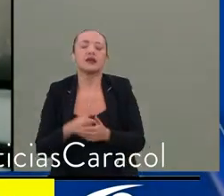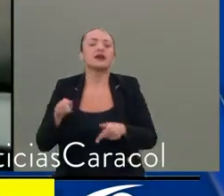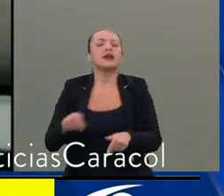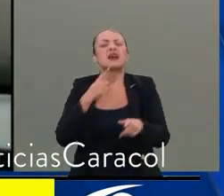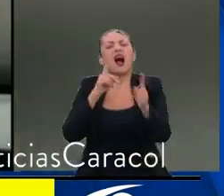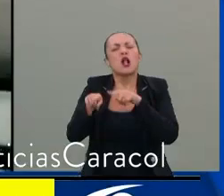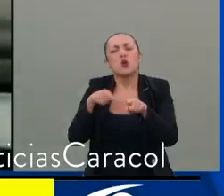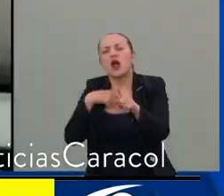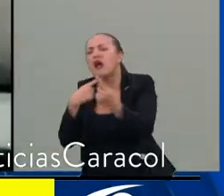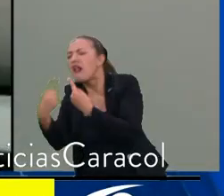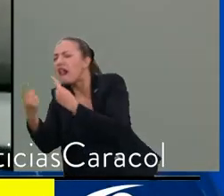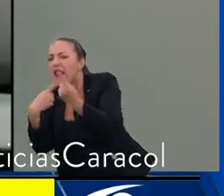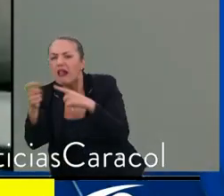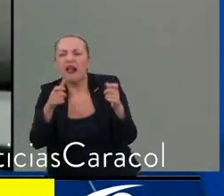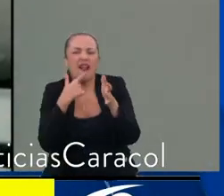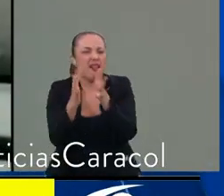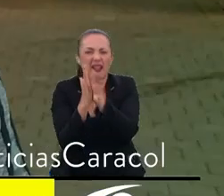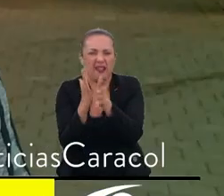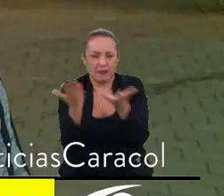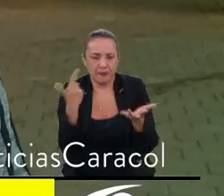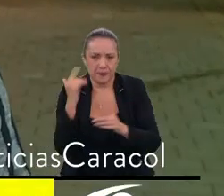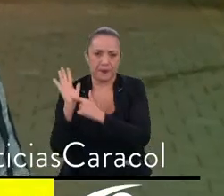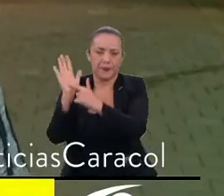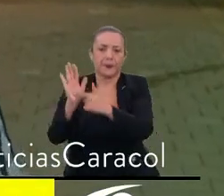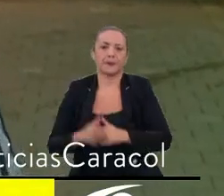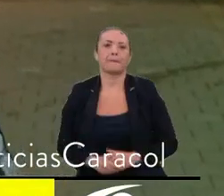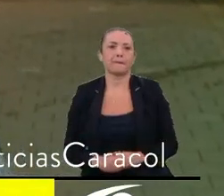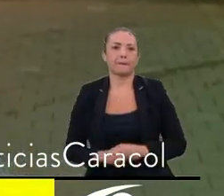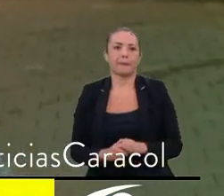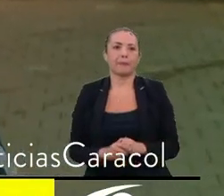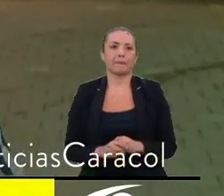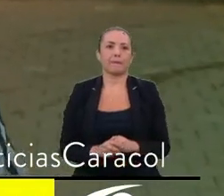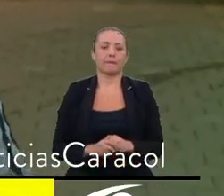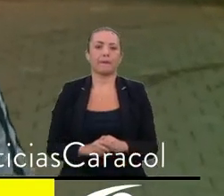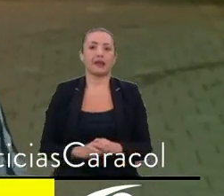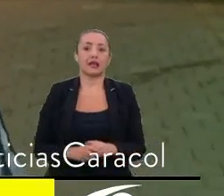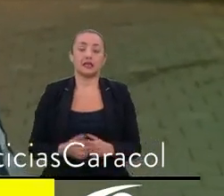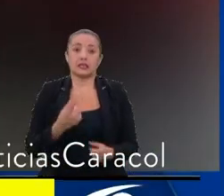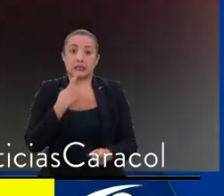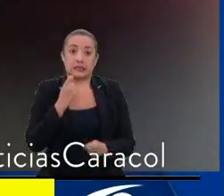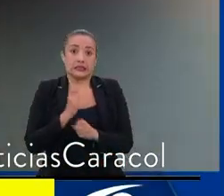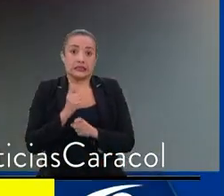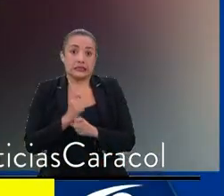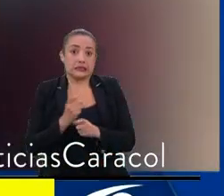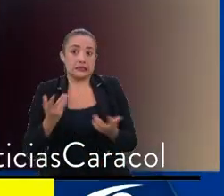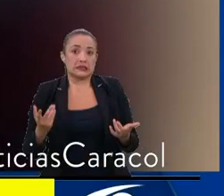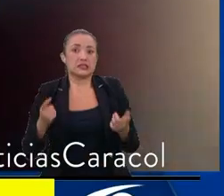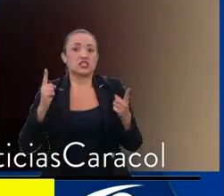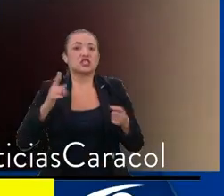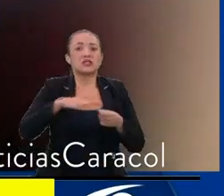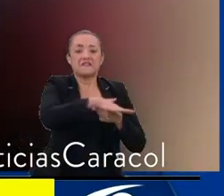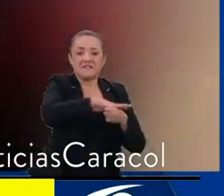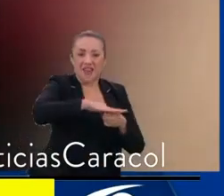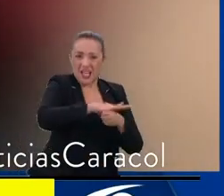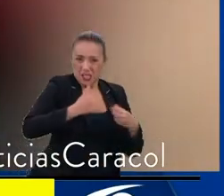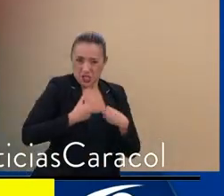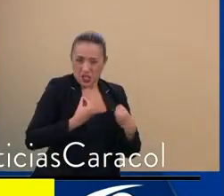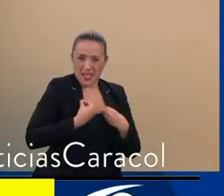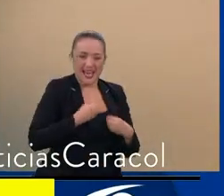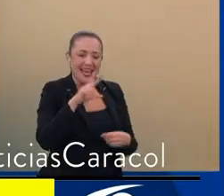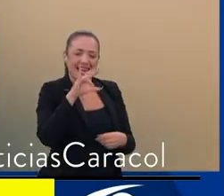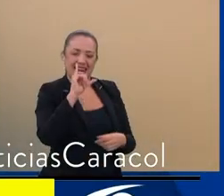ciudadanos y esto nos contaron. Lo complicado, incluso por el barrio donde vivo, Ruedo